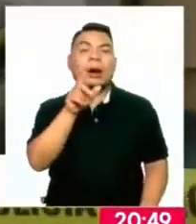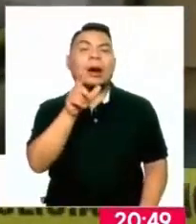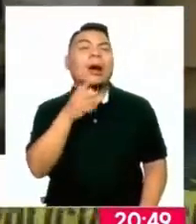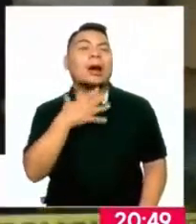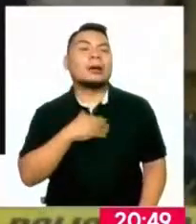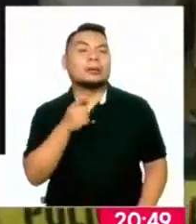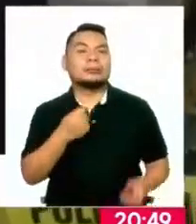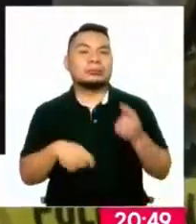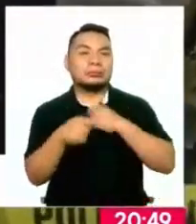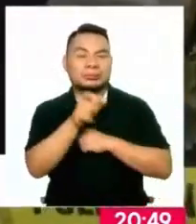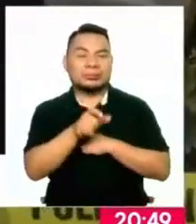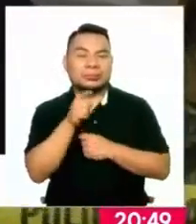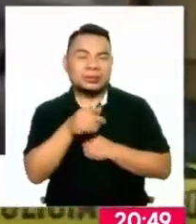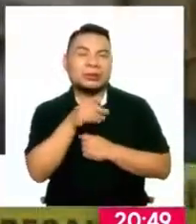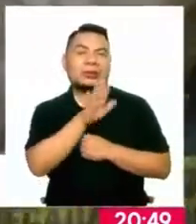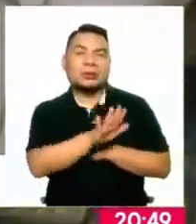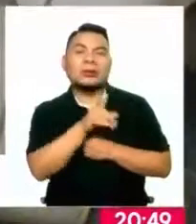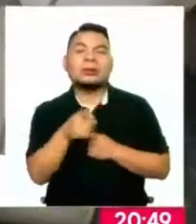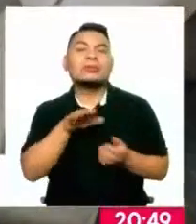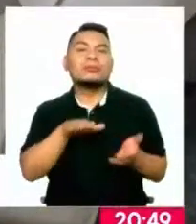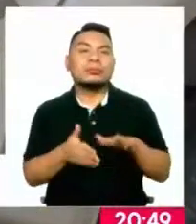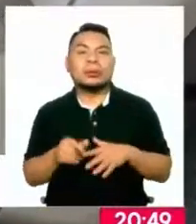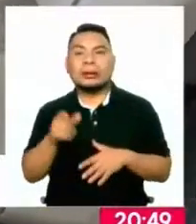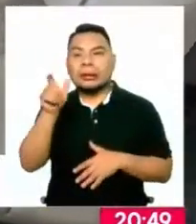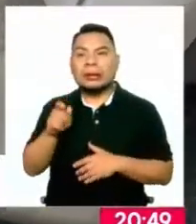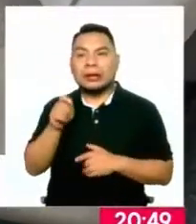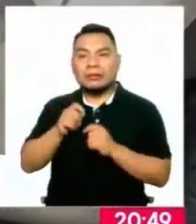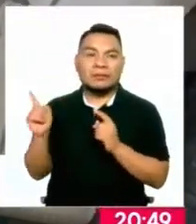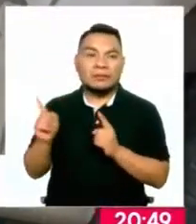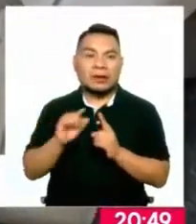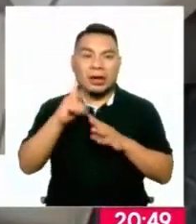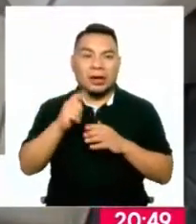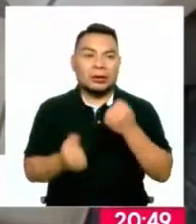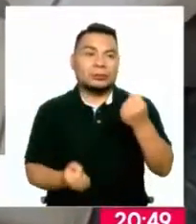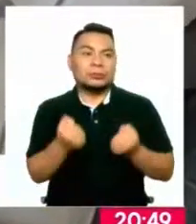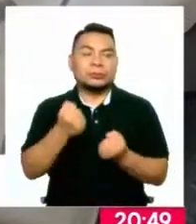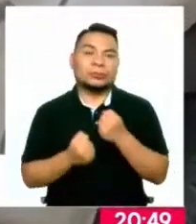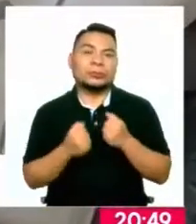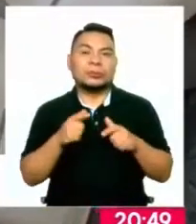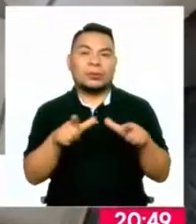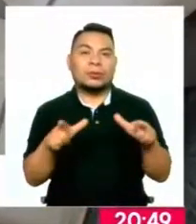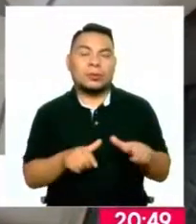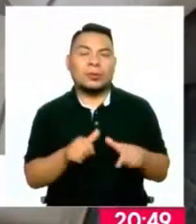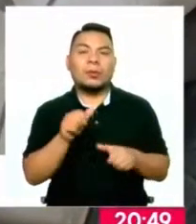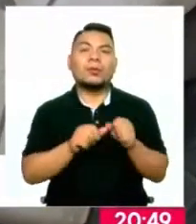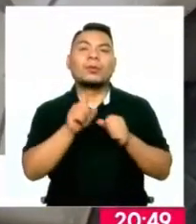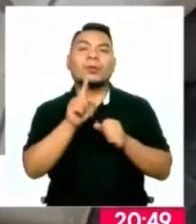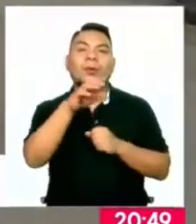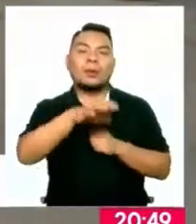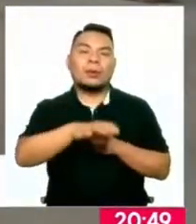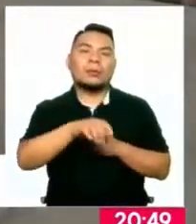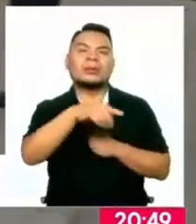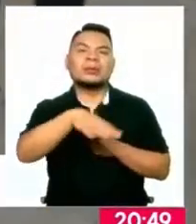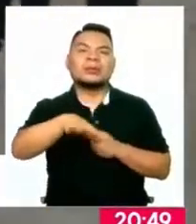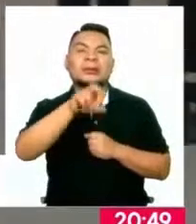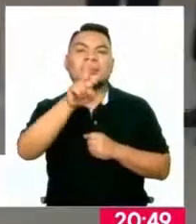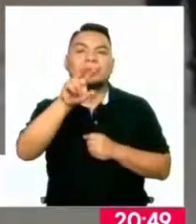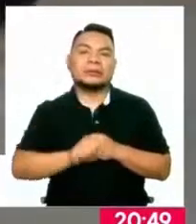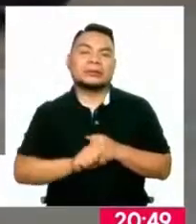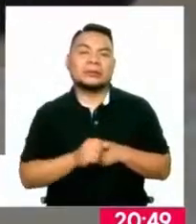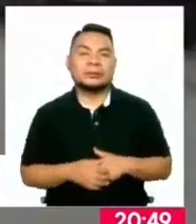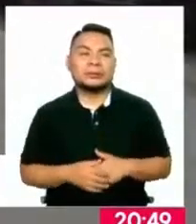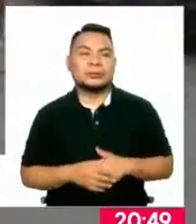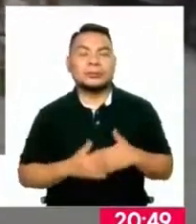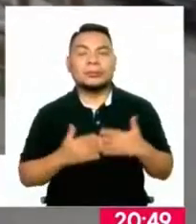de carbón y padre de familia, murió luego de que sicarios intentaran robarle su camioneta en el sector 1, grupo 10, primera etapa, en Villa El